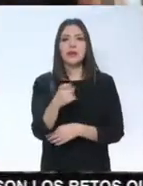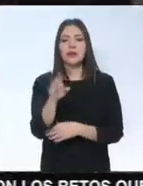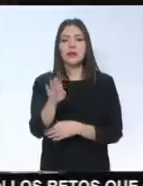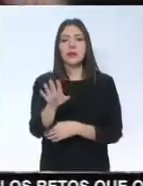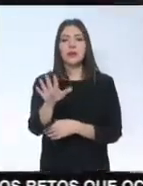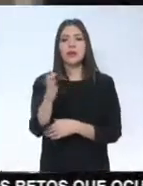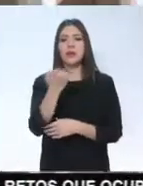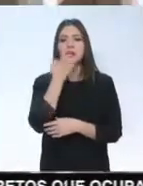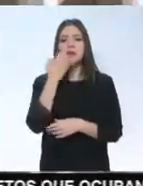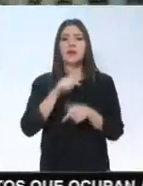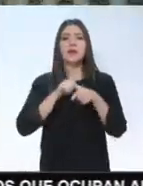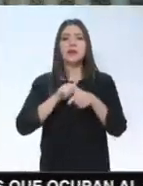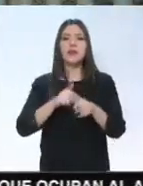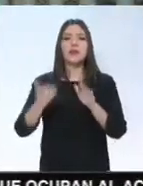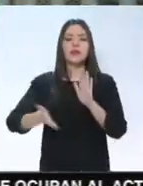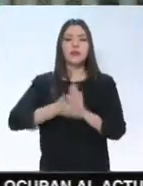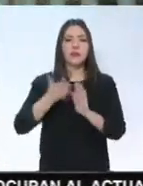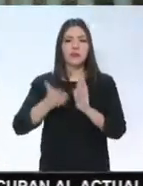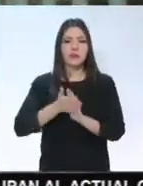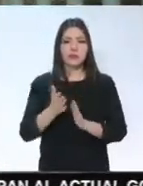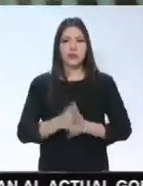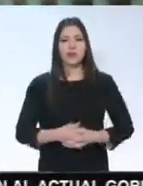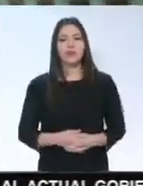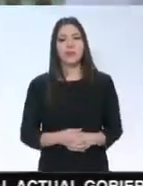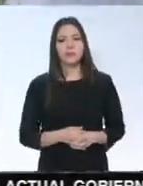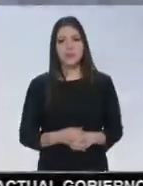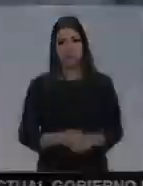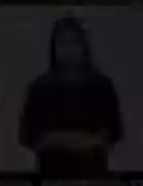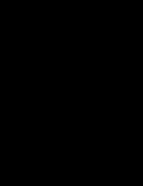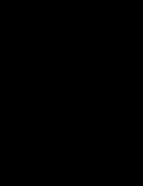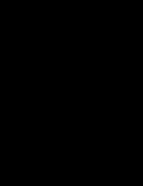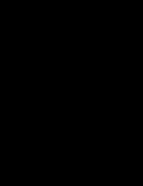escuelas que continúan en obras. Iraíz Morquecho, 21 Noticias.